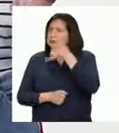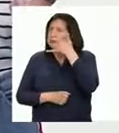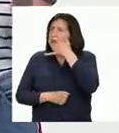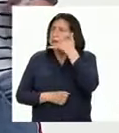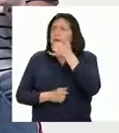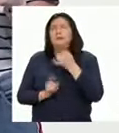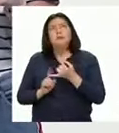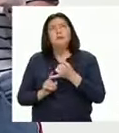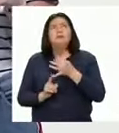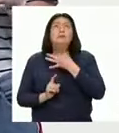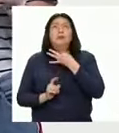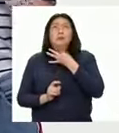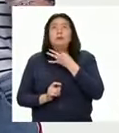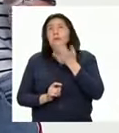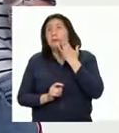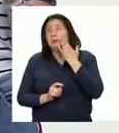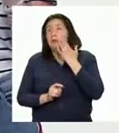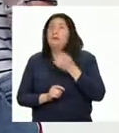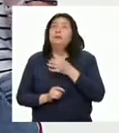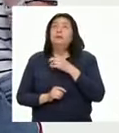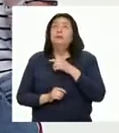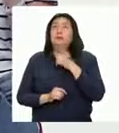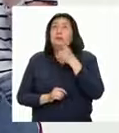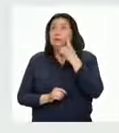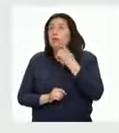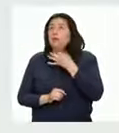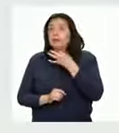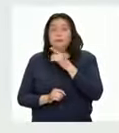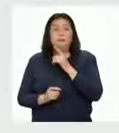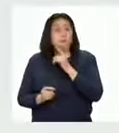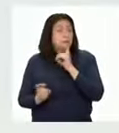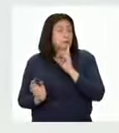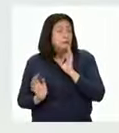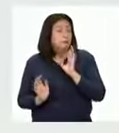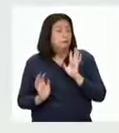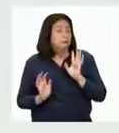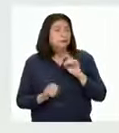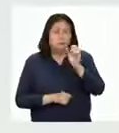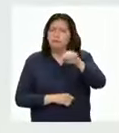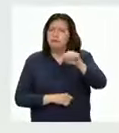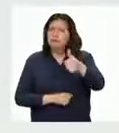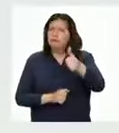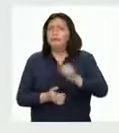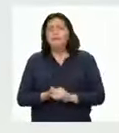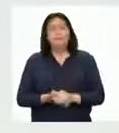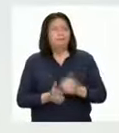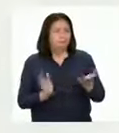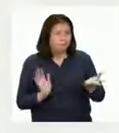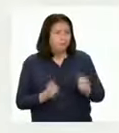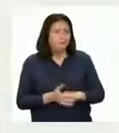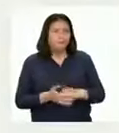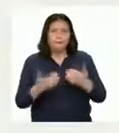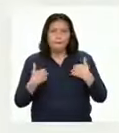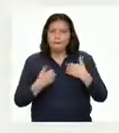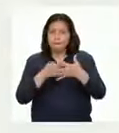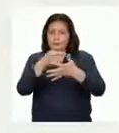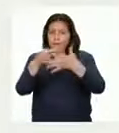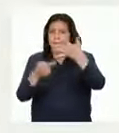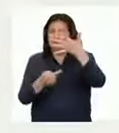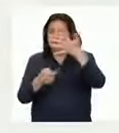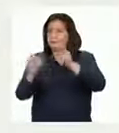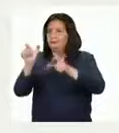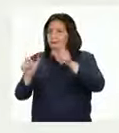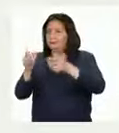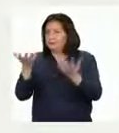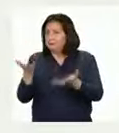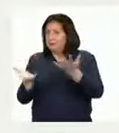por teléfono a mi abuela materna y a mi abuelo paterno también. Muy bien, Patti. Entonces tienes 5 personas a